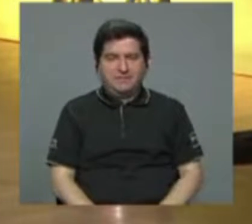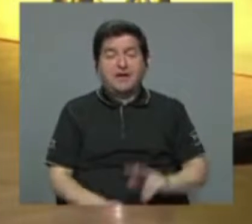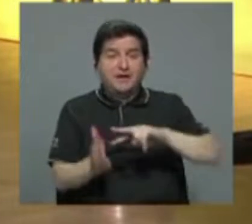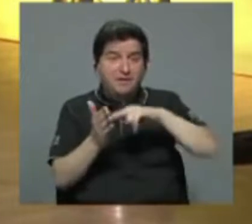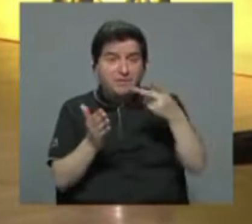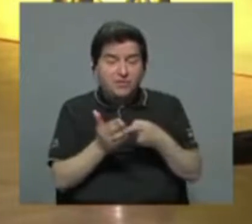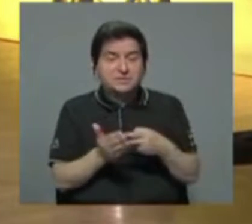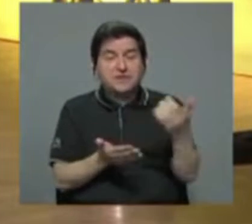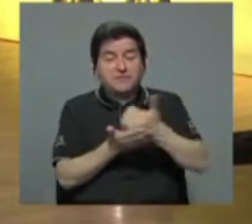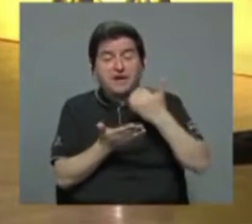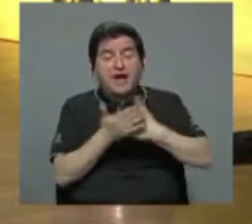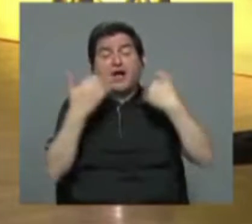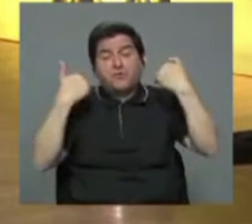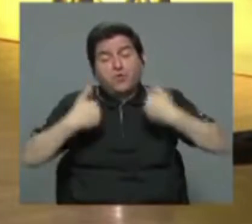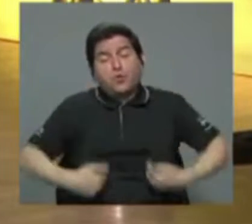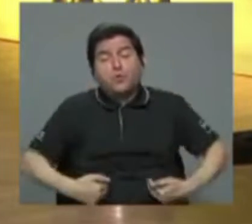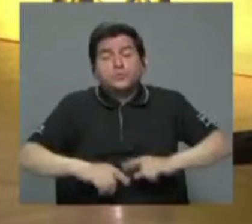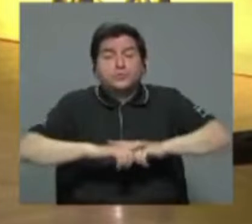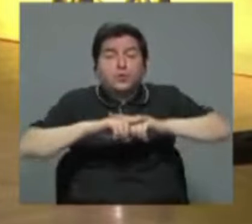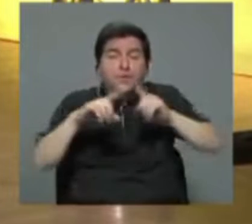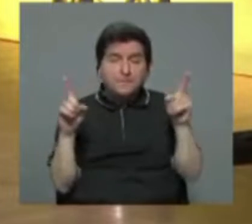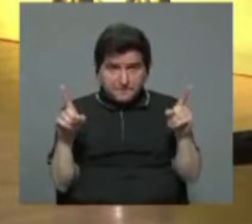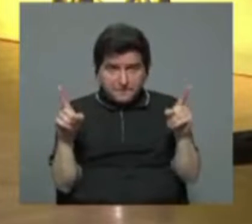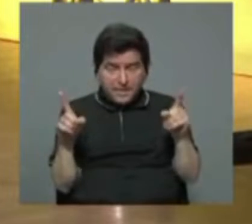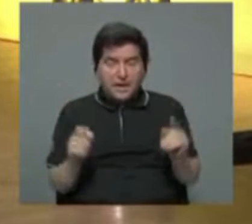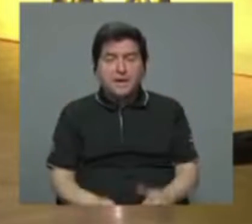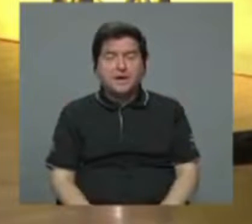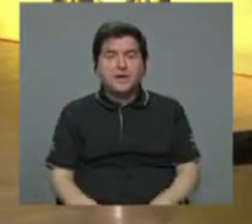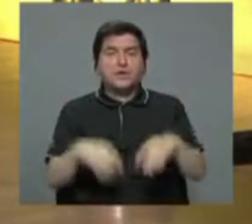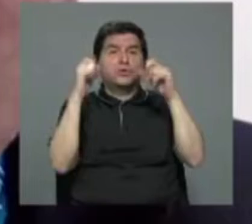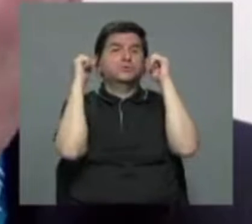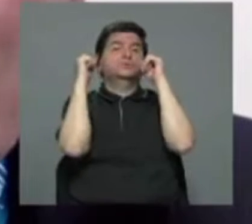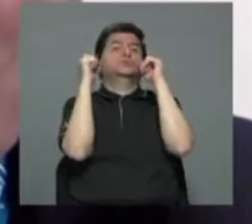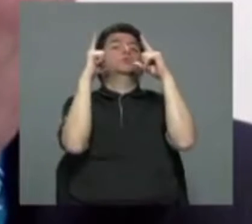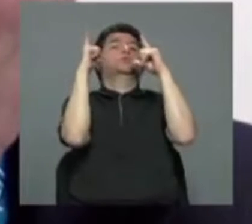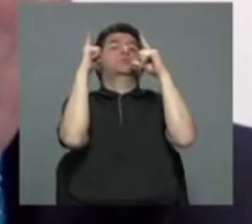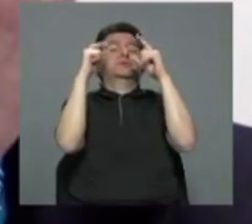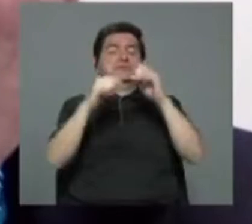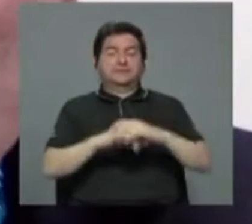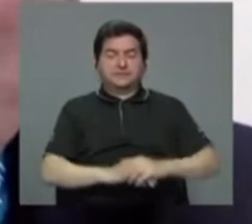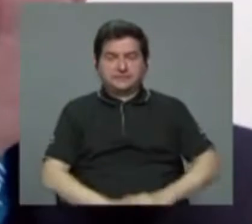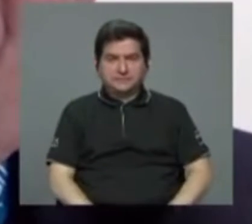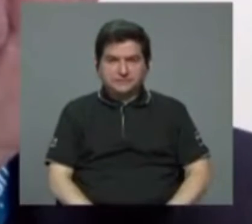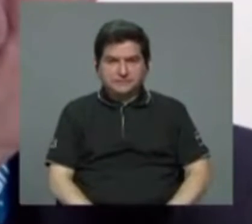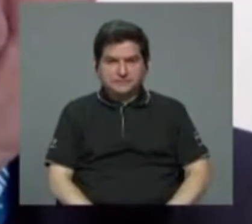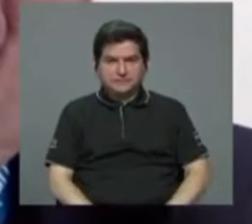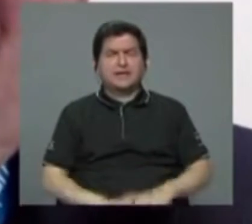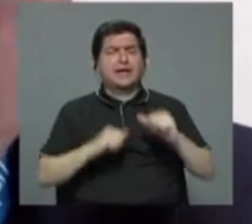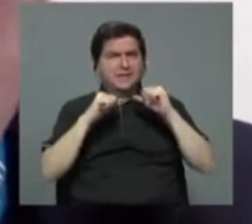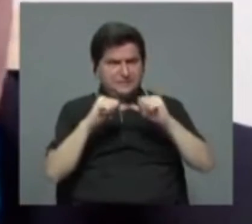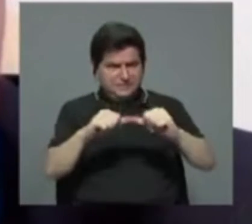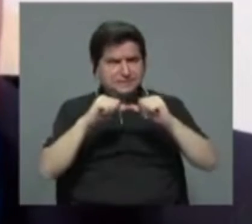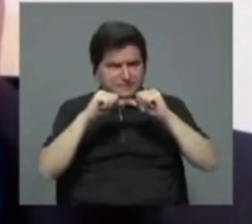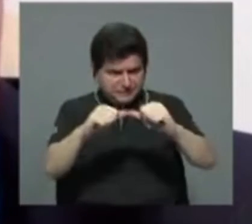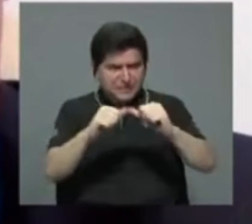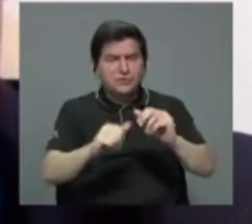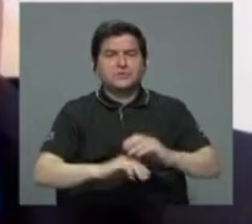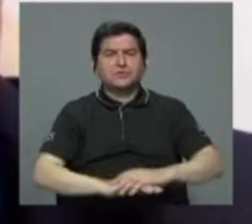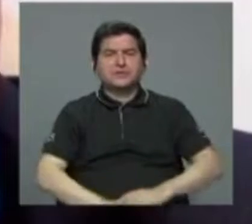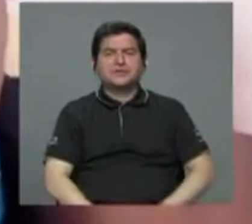a recursos humanos, pero pues lo asombroso, y se nos dice constantemente, es